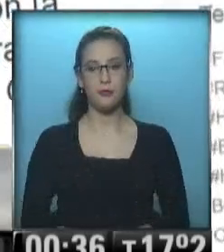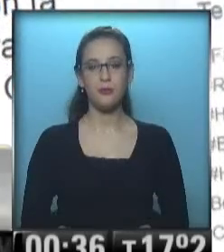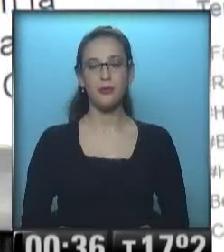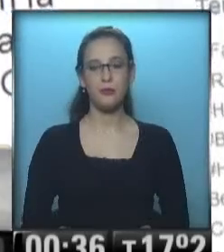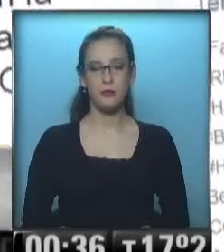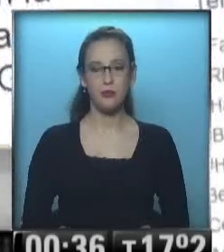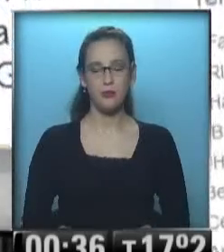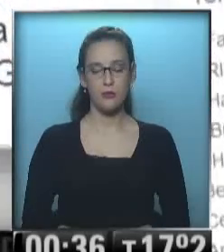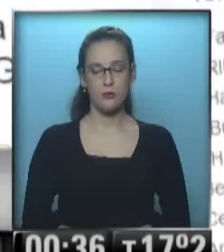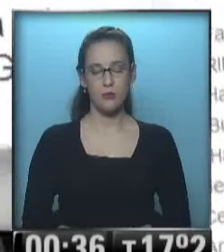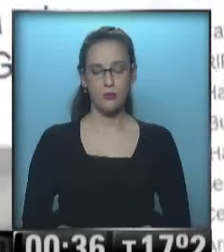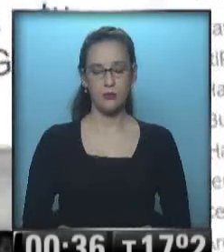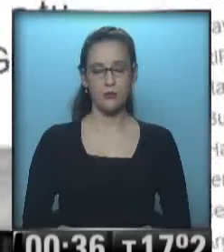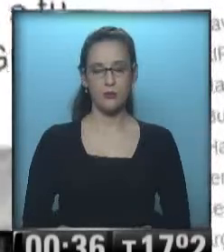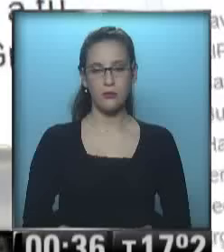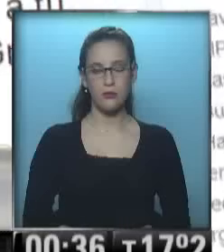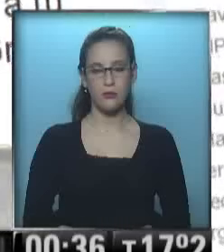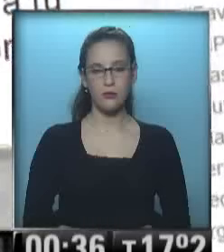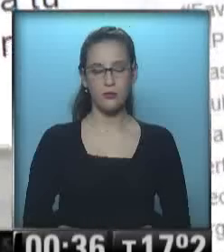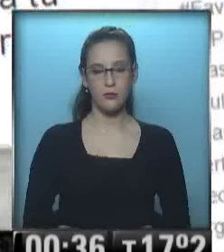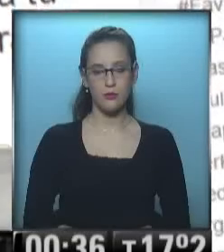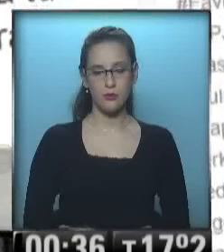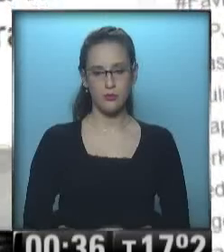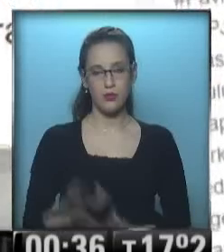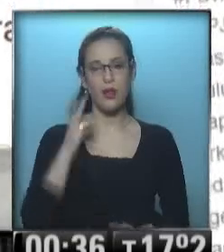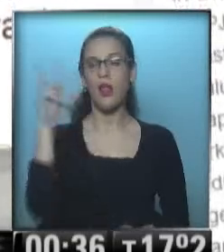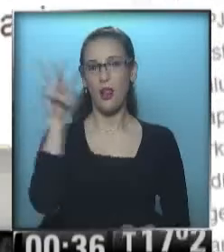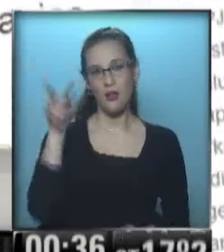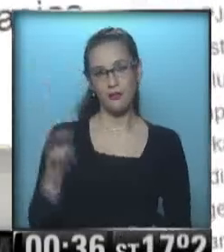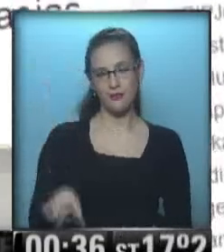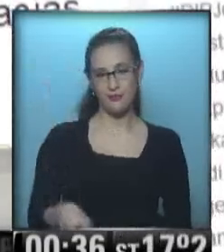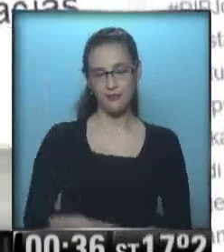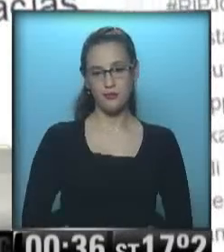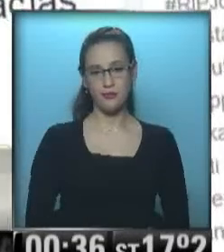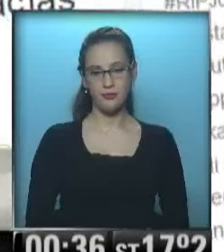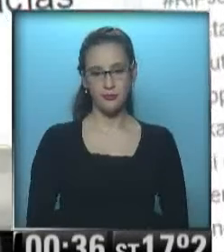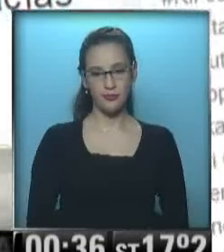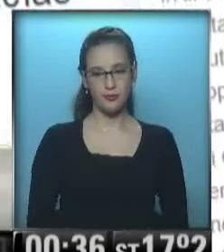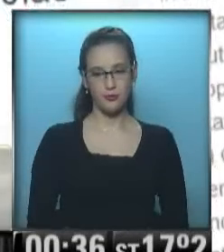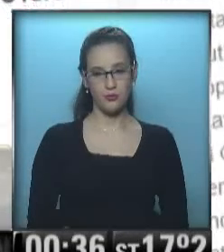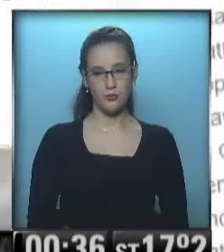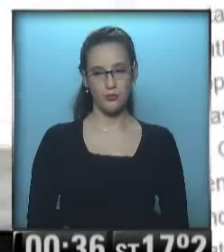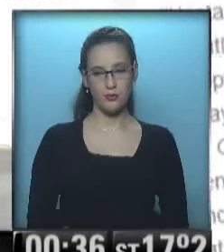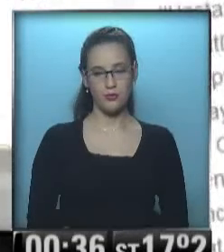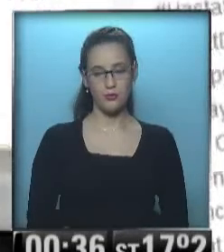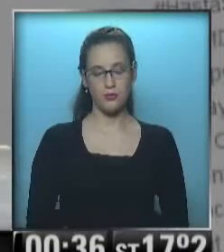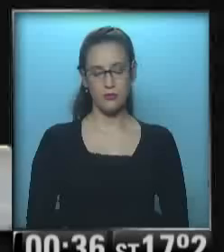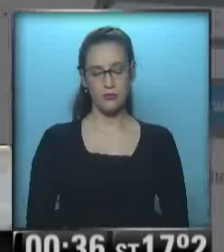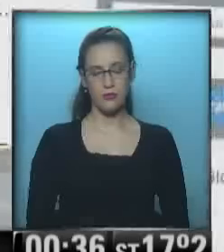vida, por creer siempre en mí, por estar en los momentos cruciales. Te lloro junto a un mundo que hiciste más